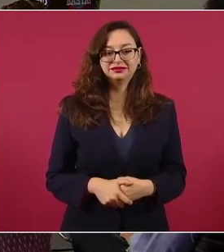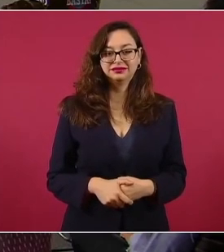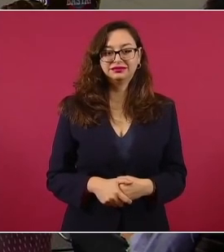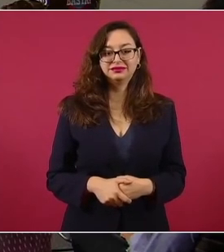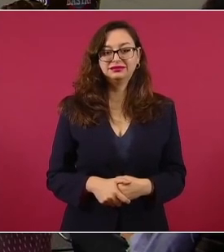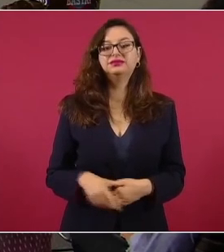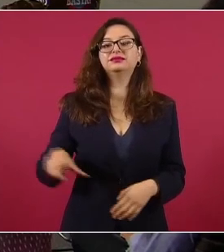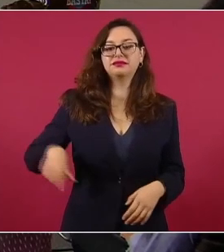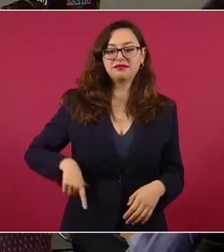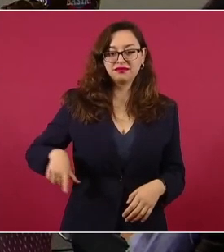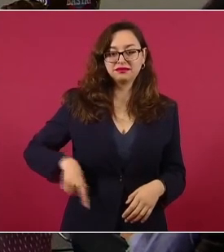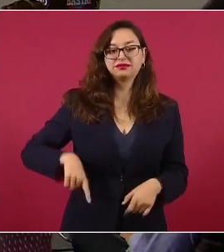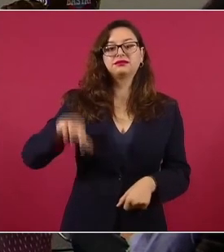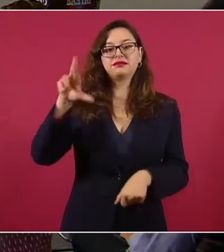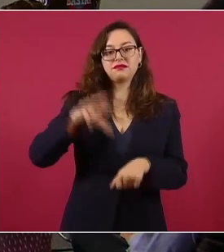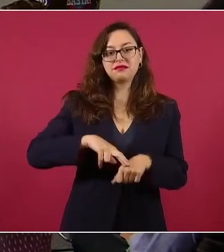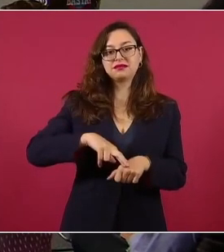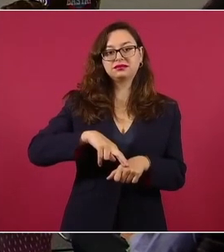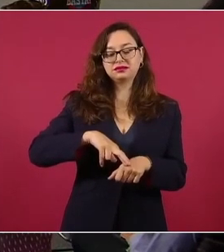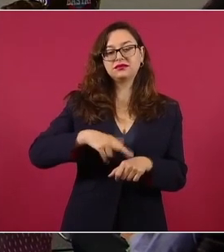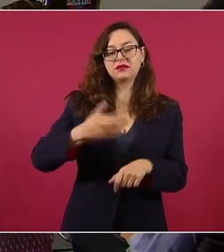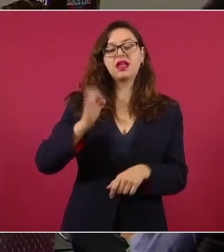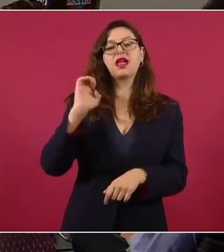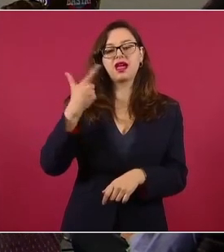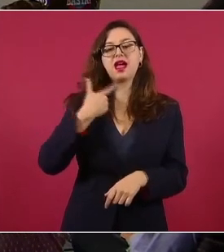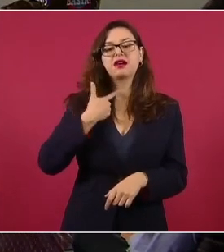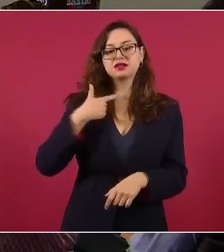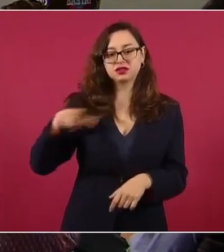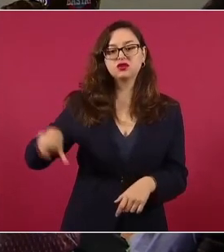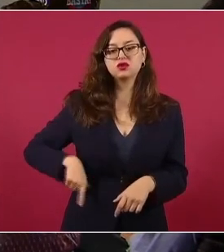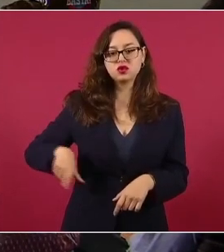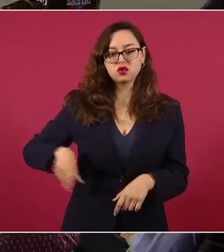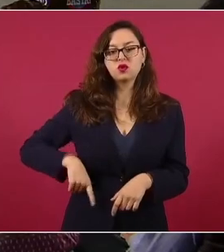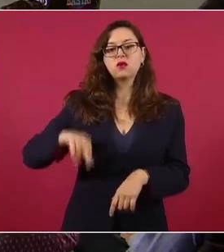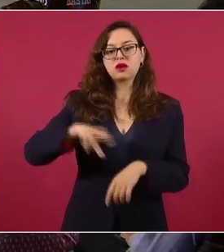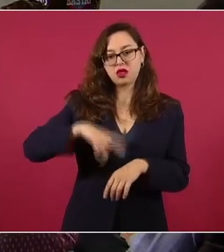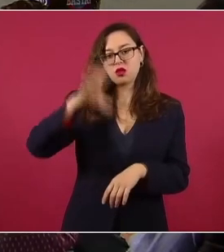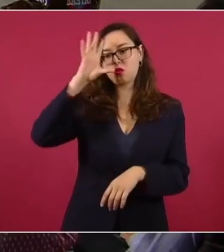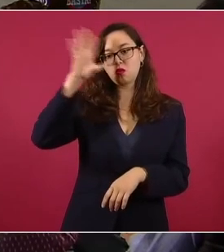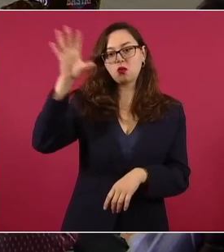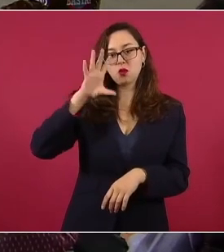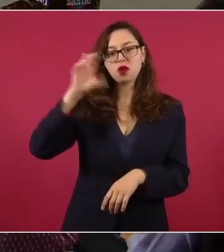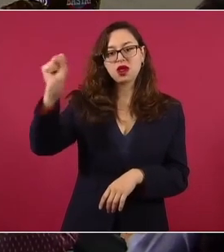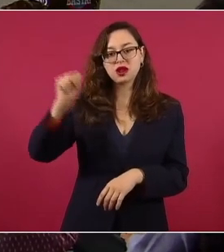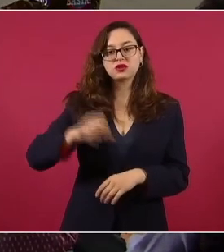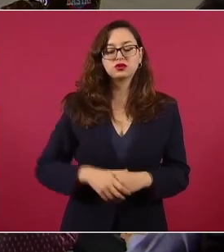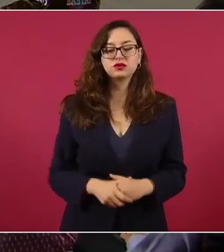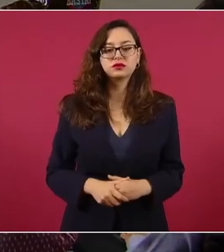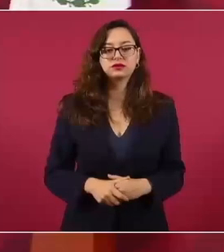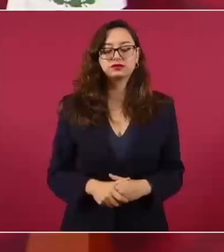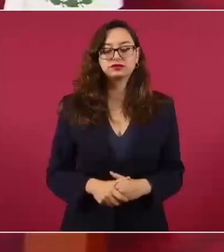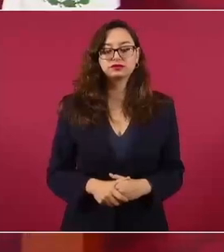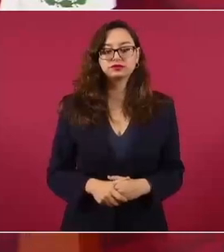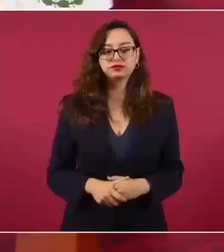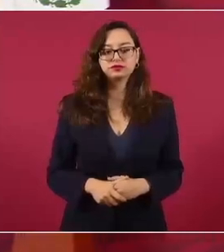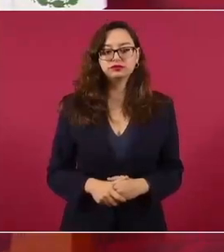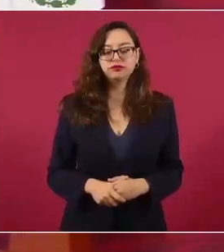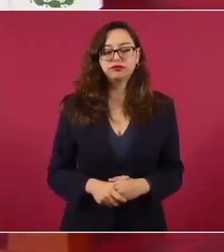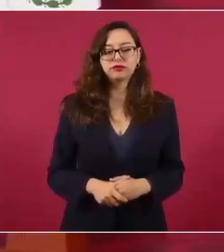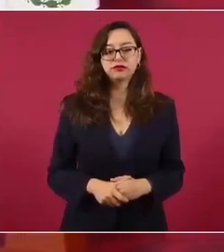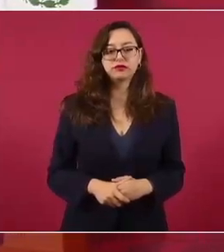Ah, el gobernador de Morelos, que fue gobernador de Morelos por el PAN. No, este no es el del helicóptero, es el